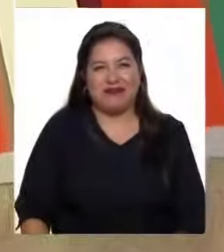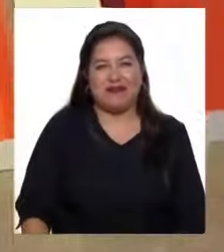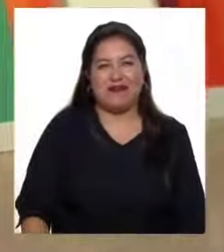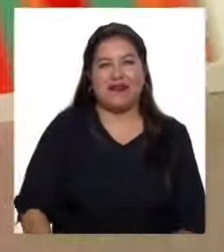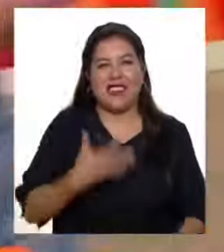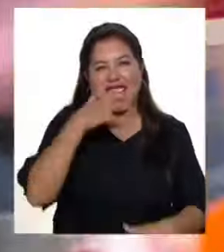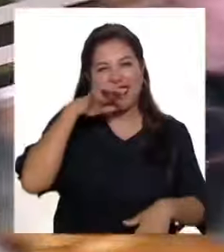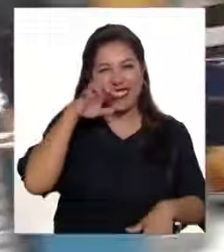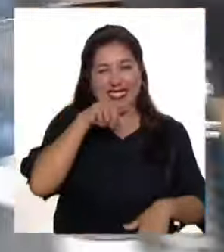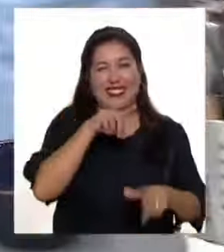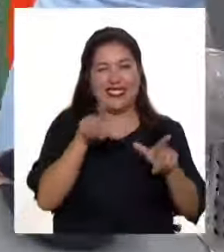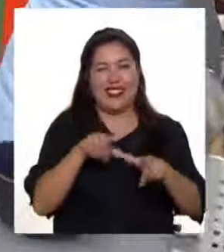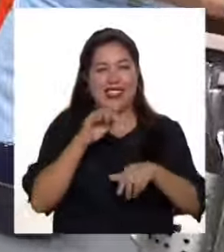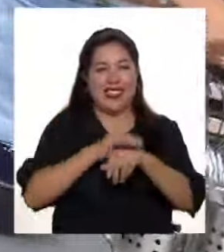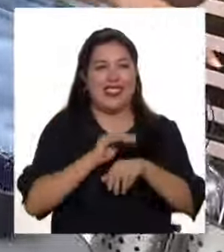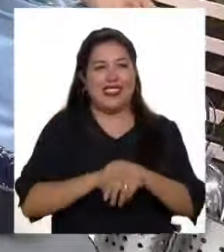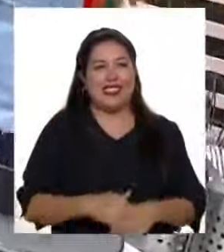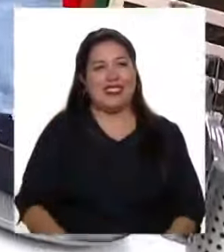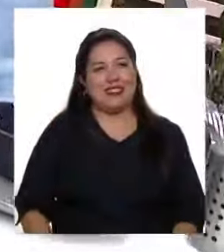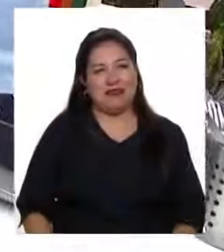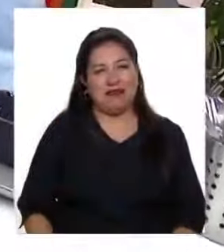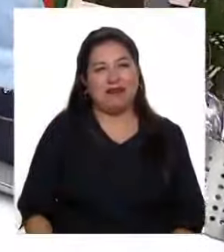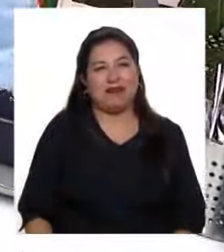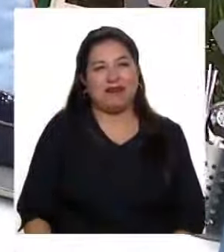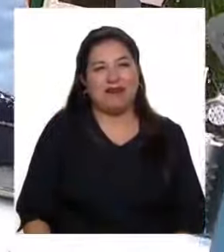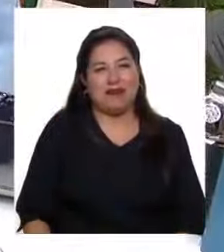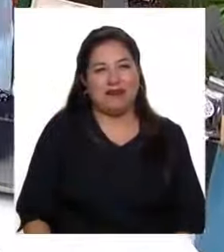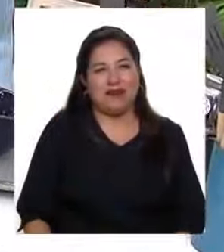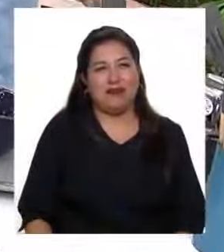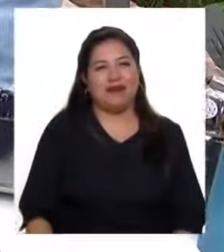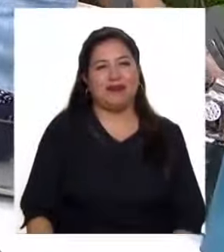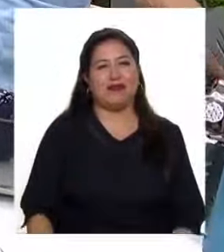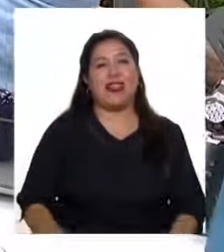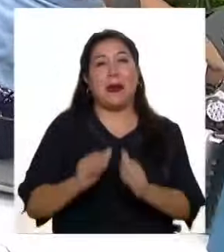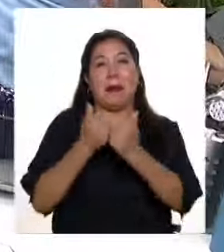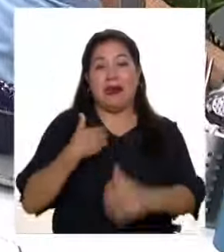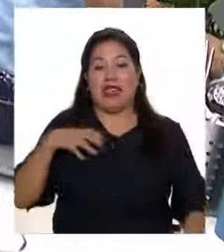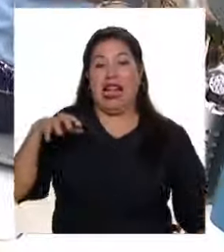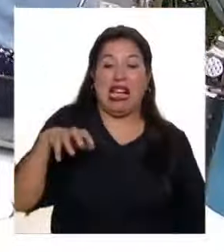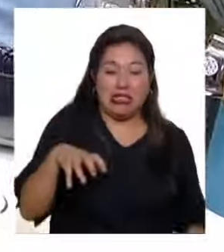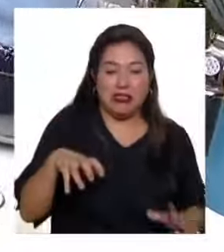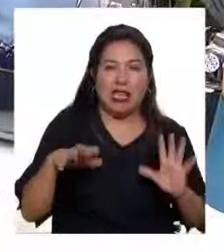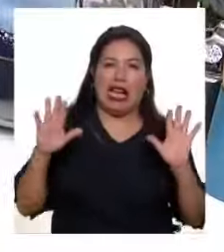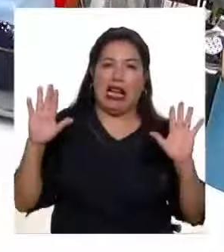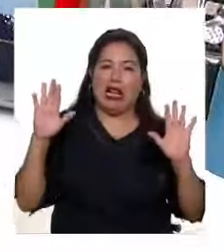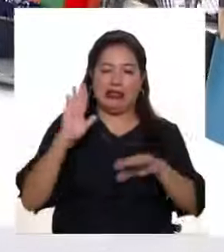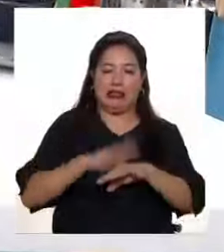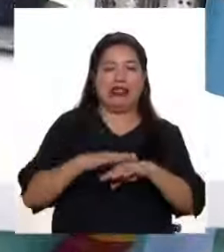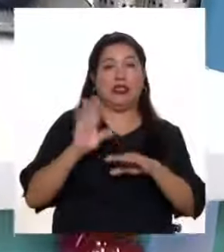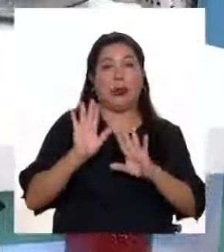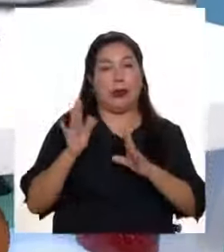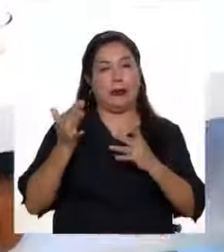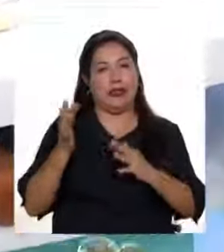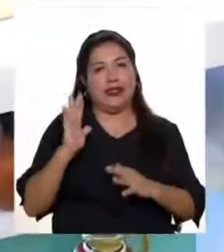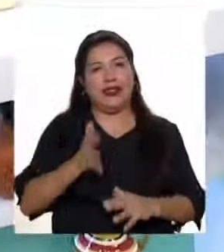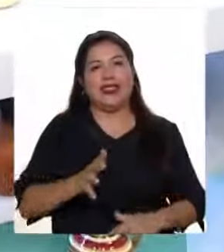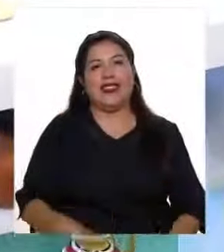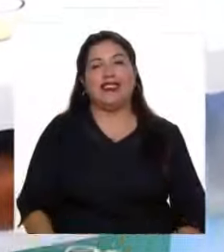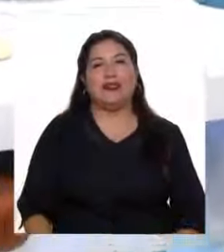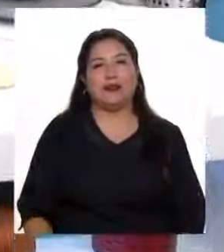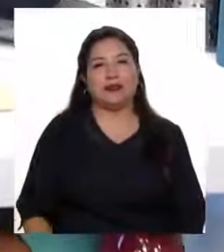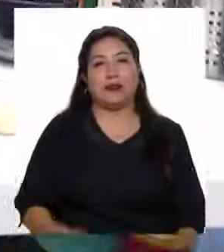Continuamos con la cocina. Qué rico. No te comas los panes, por favor. Casi agarro uno. No. Casi. Son cuatro para cada. Te cuento, Rubí, que acá el plato, siempre